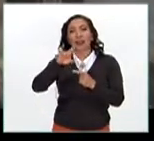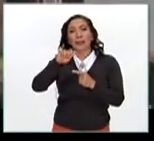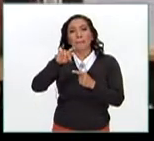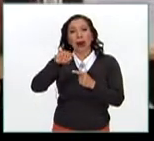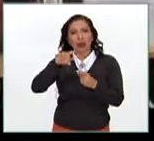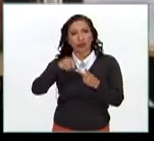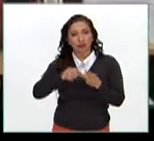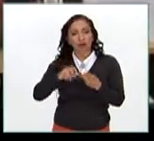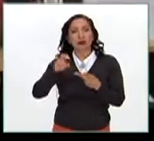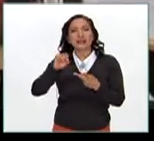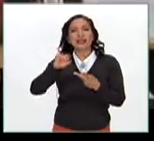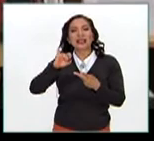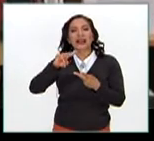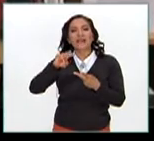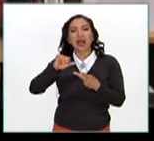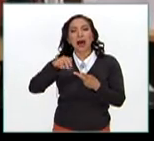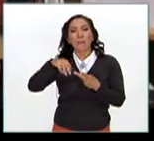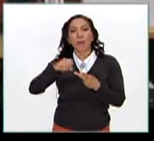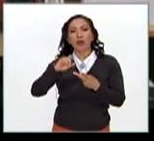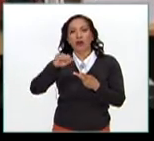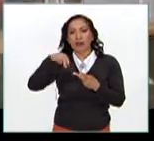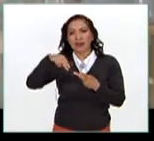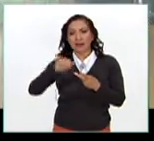Paso, Silvia Molina,